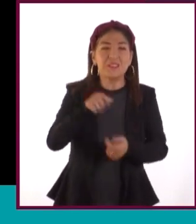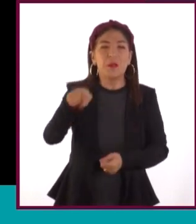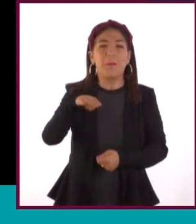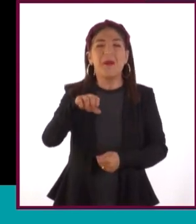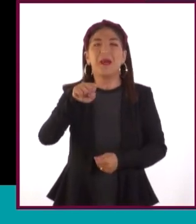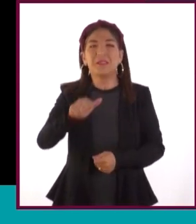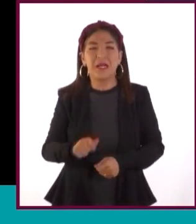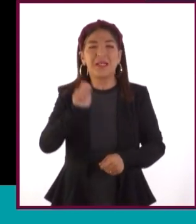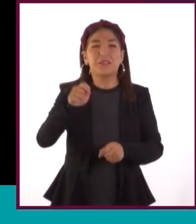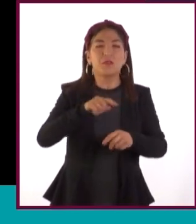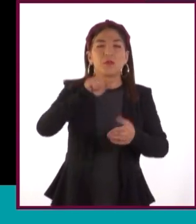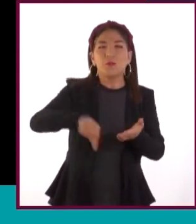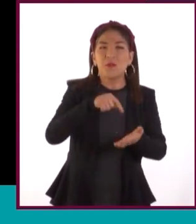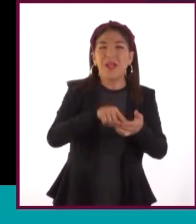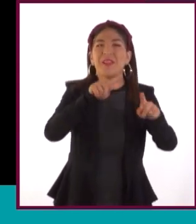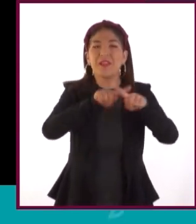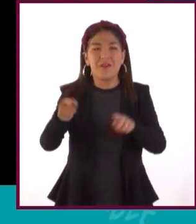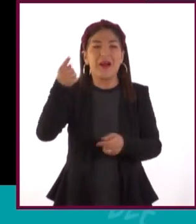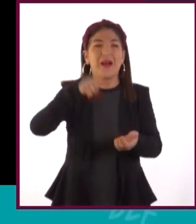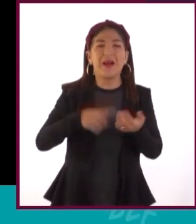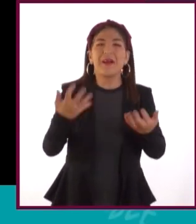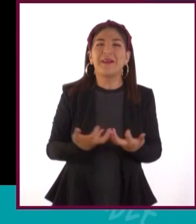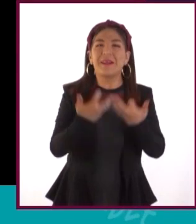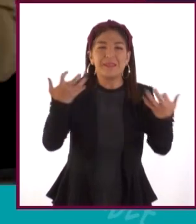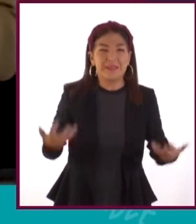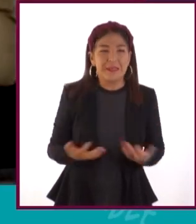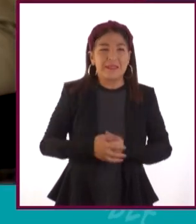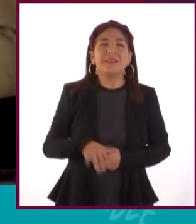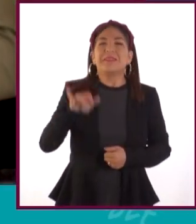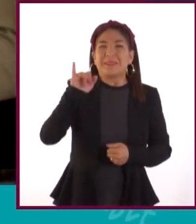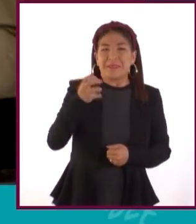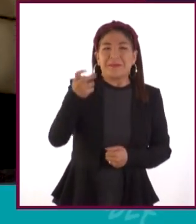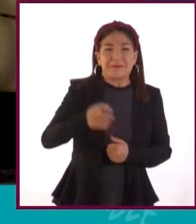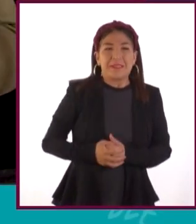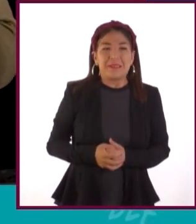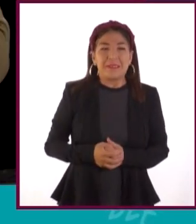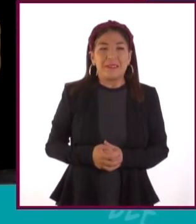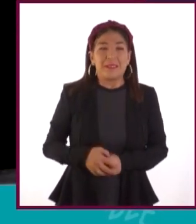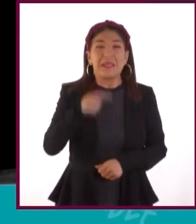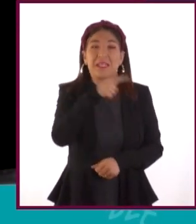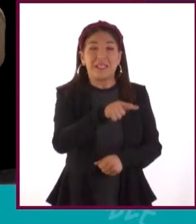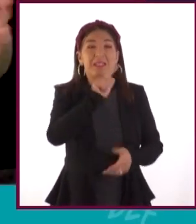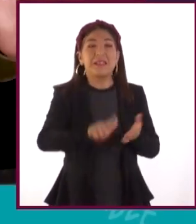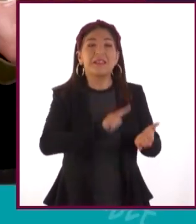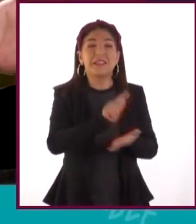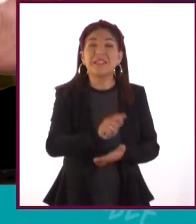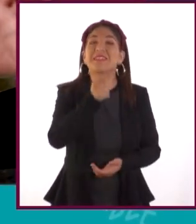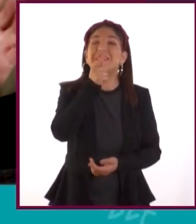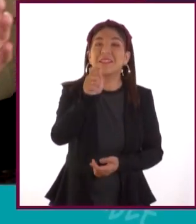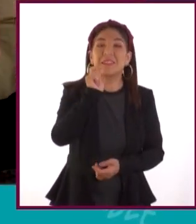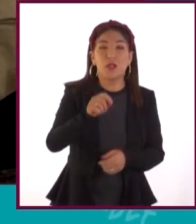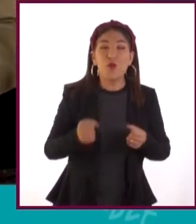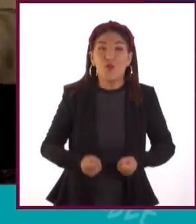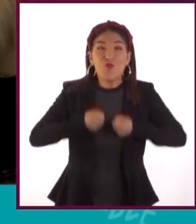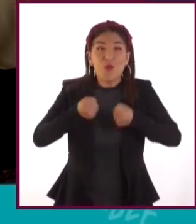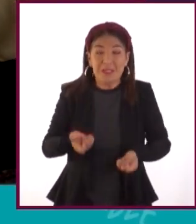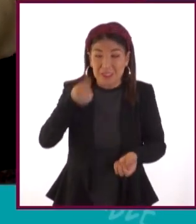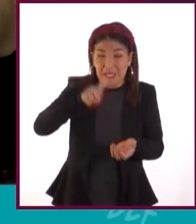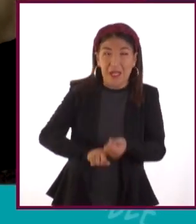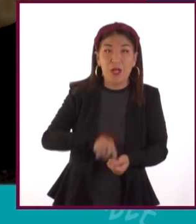parte de la entrevista. Volvemos con usted en un momento y quédense con nosotros. Vamos al pizarrón. Una de las grandes aportaciones de la ley de